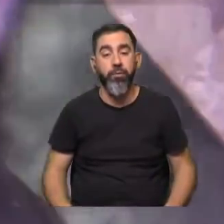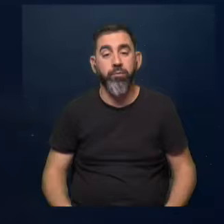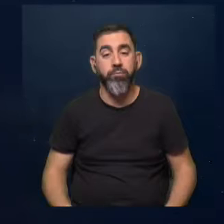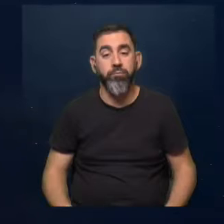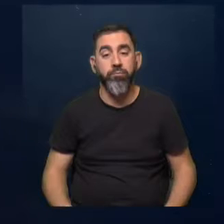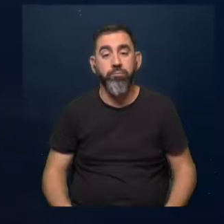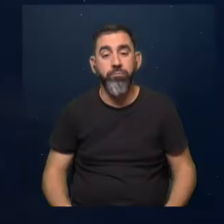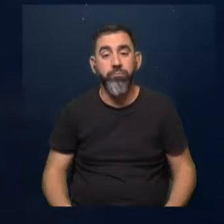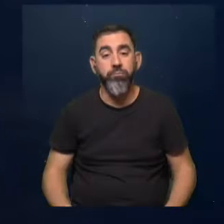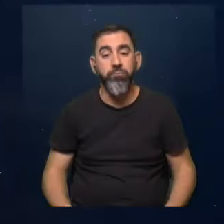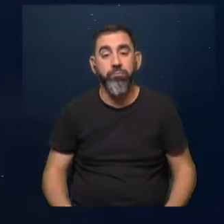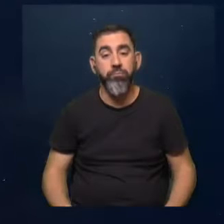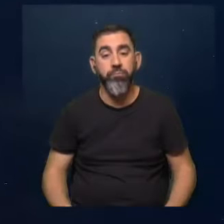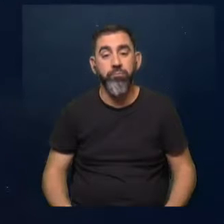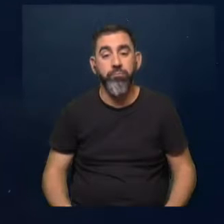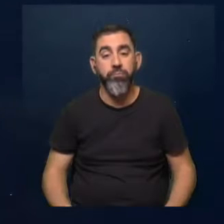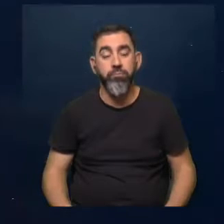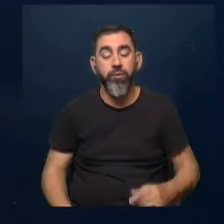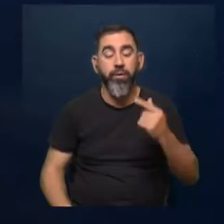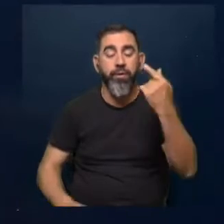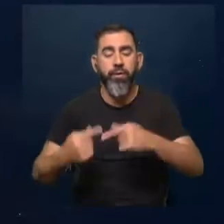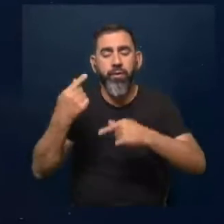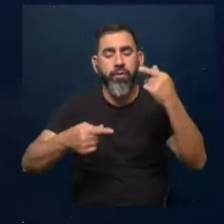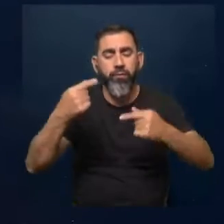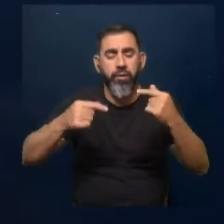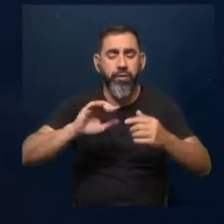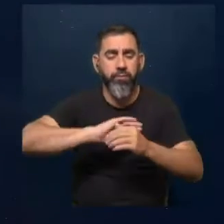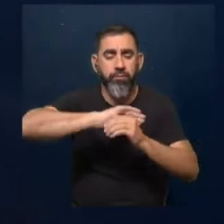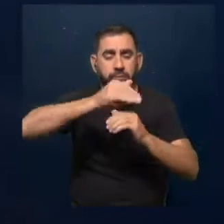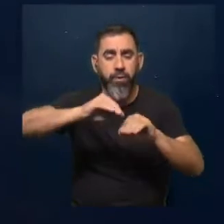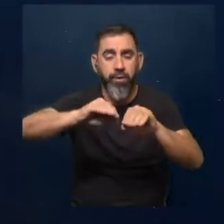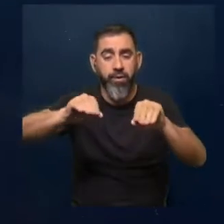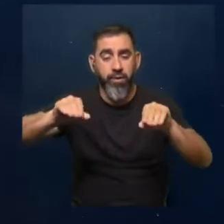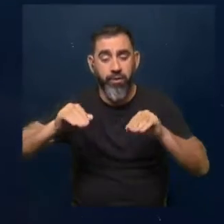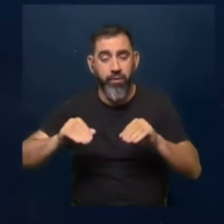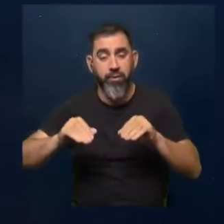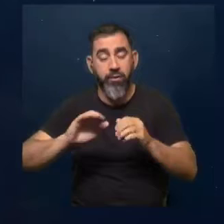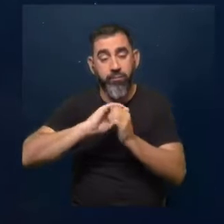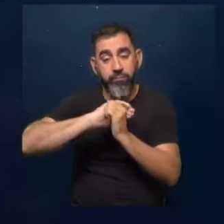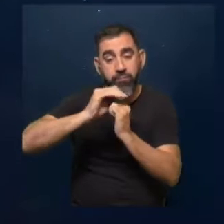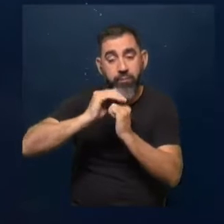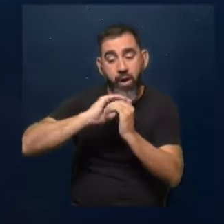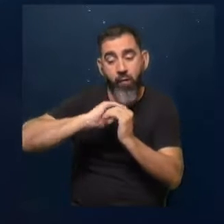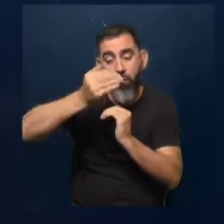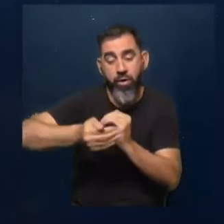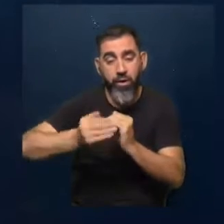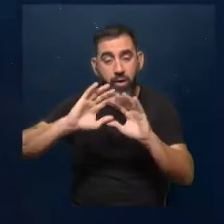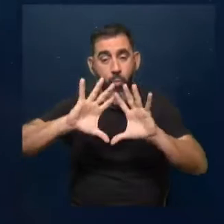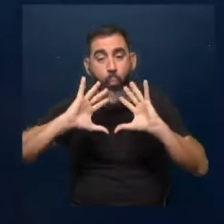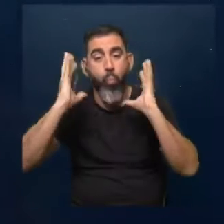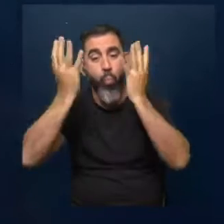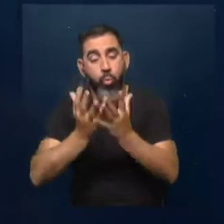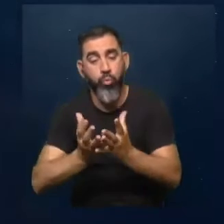Bueno, en verdad se forman en diferentes lugares de la corteza terrestre. La corteza terrestre es la capa más externa de la Tierra, que